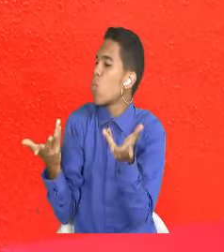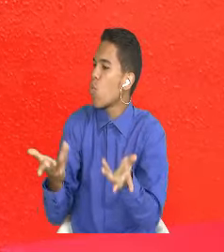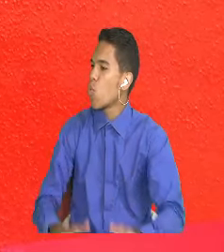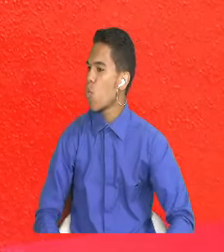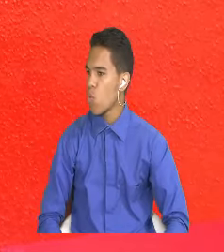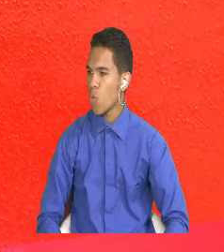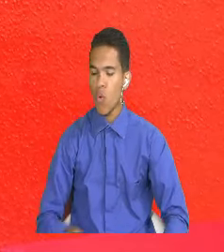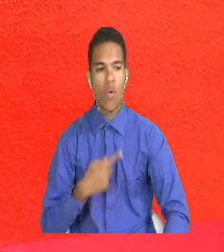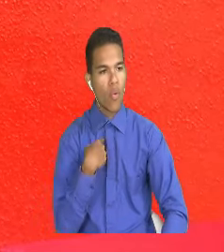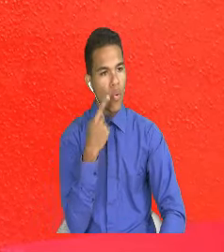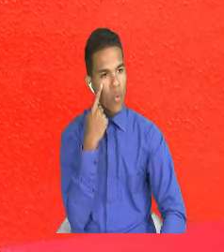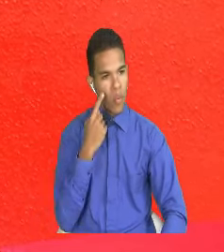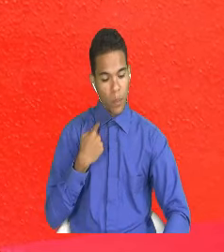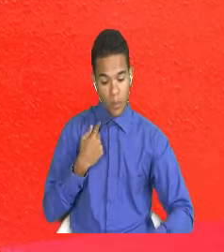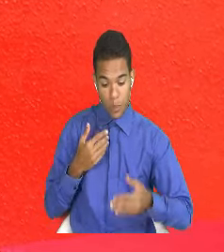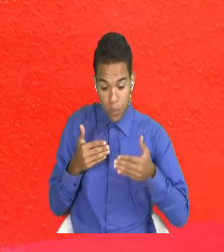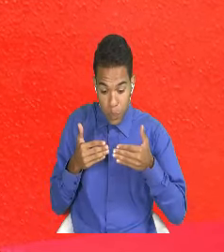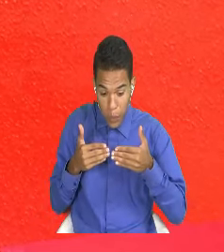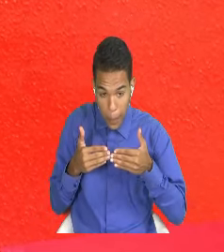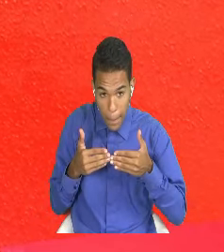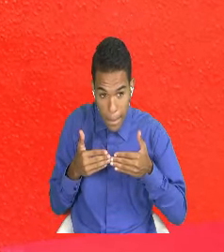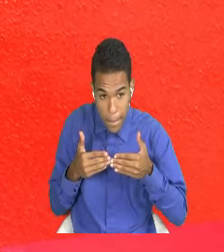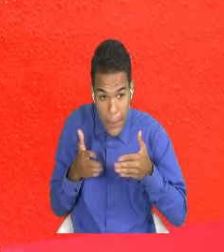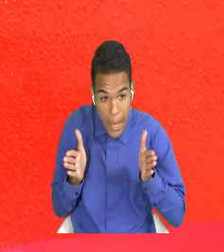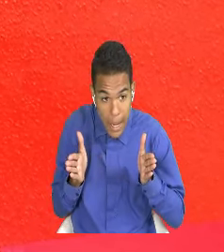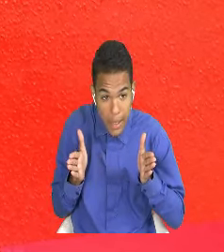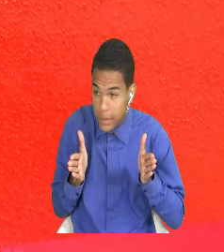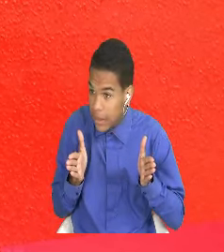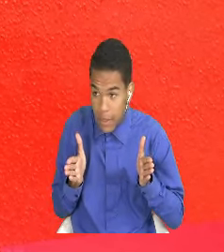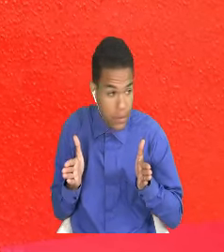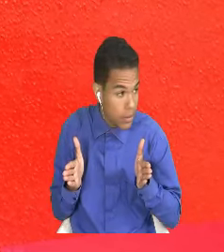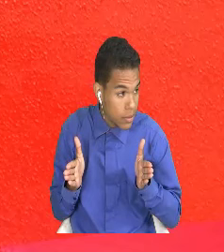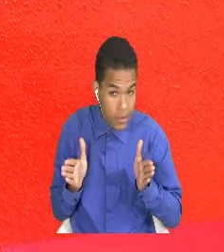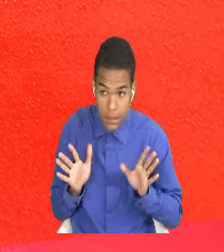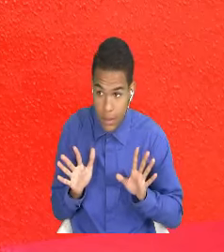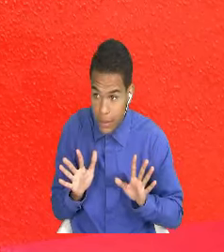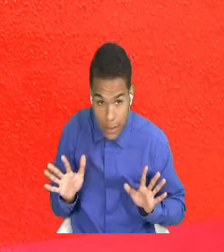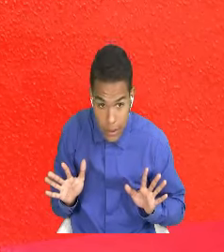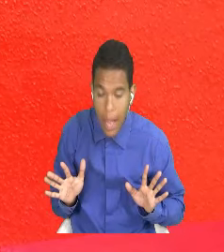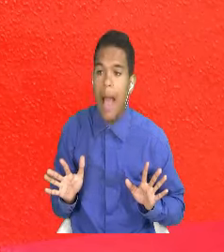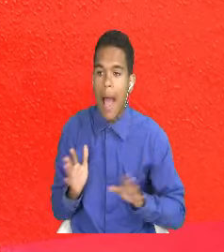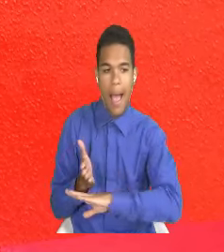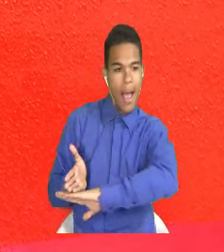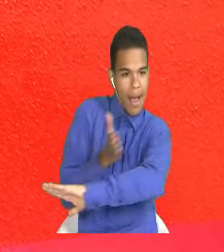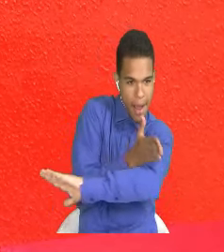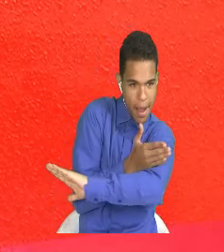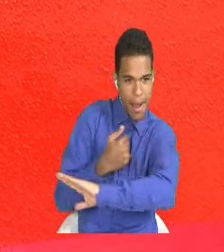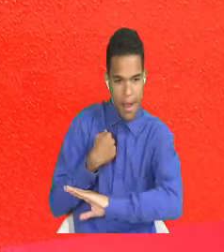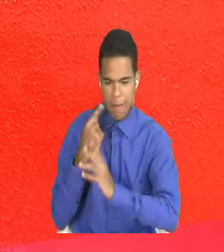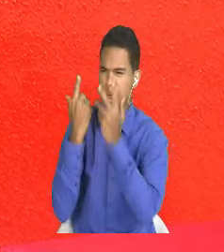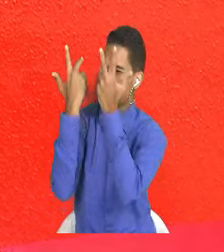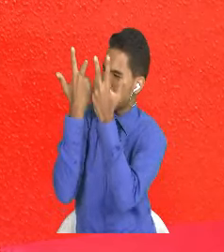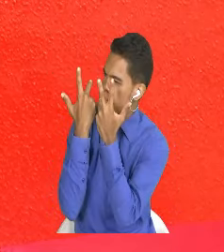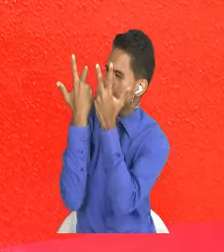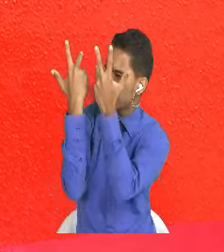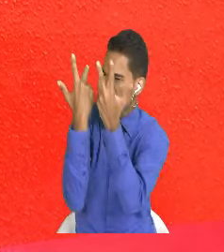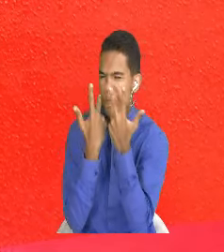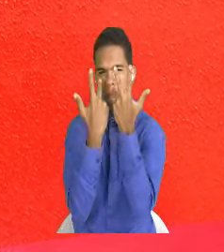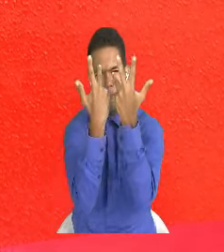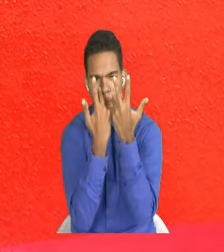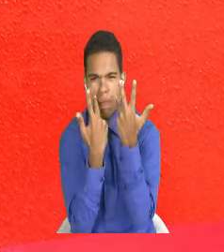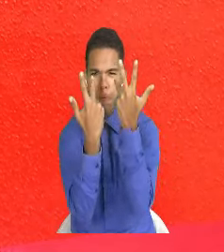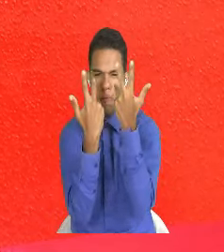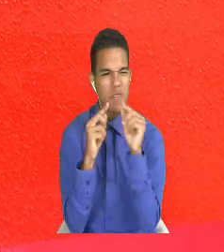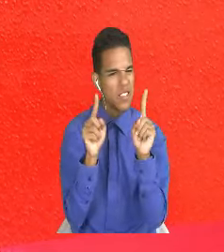apertura de la clínica nos hemos estado capacitando en ese proceso de atender a nuestros usuarios de la mejor manera, con calidad